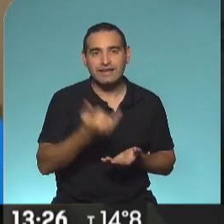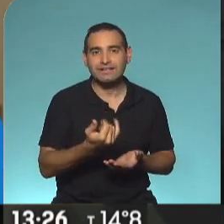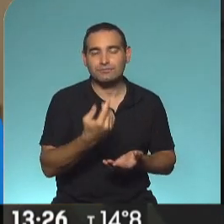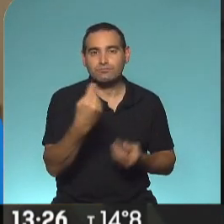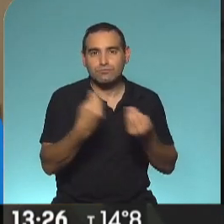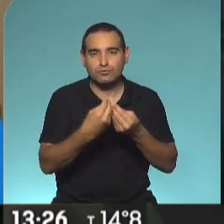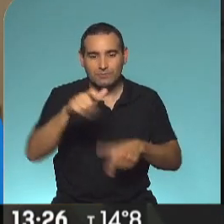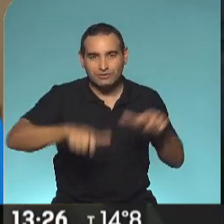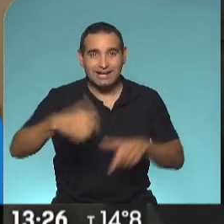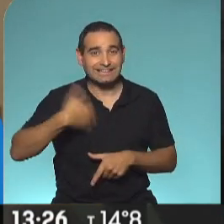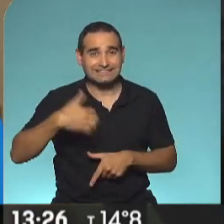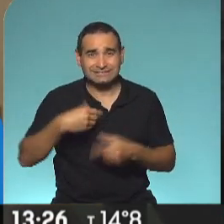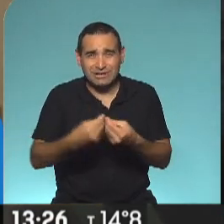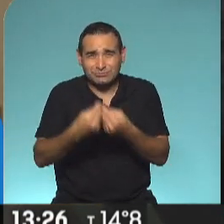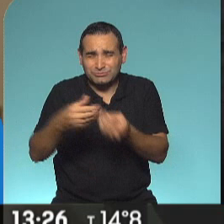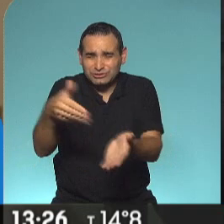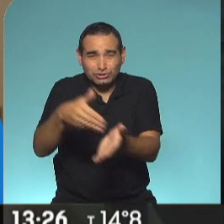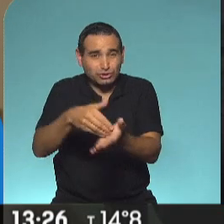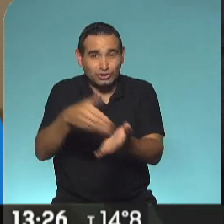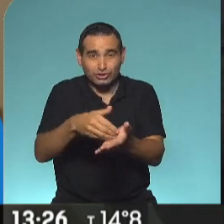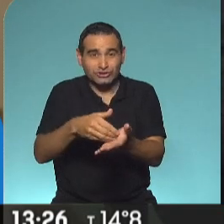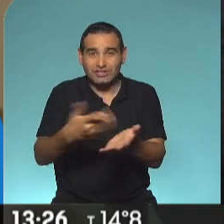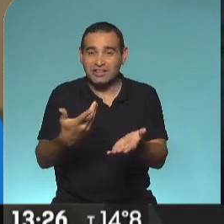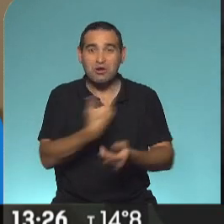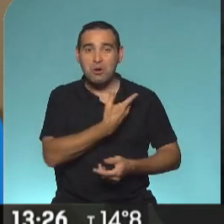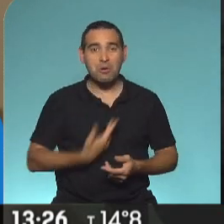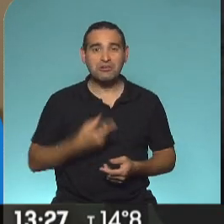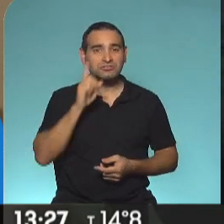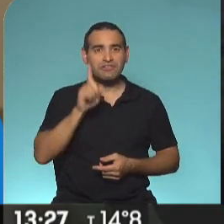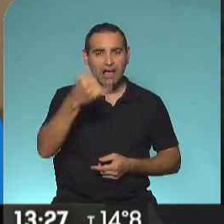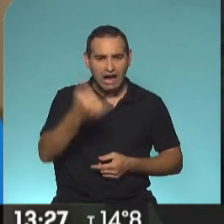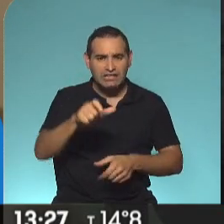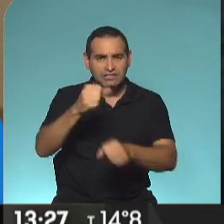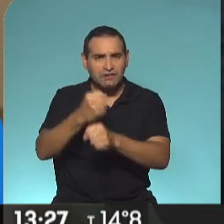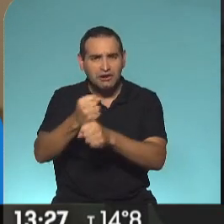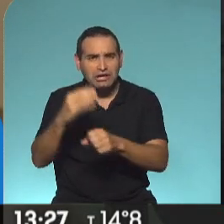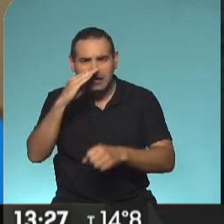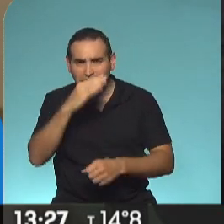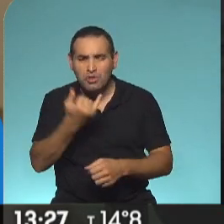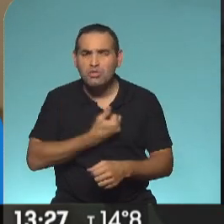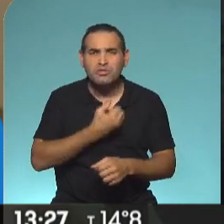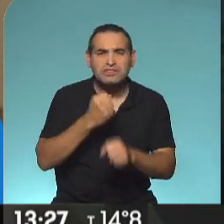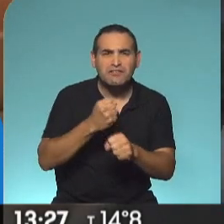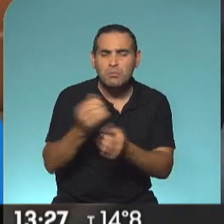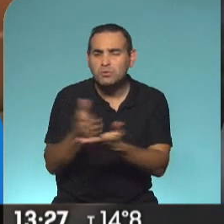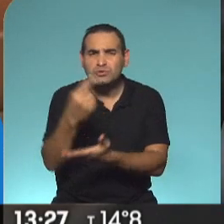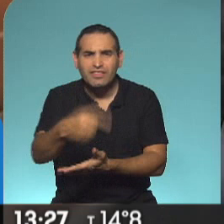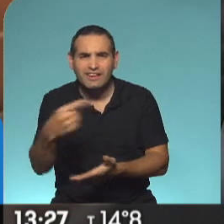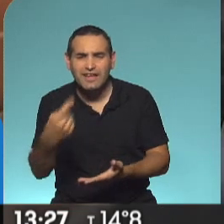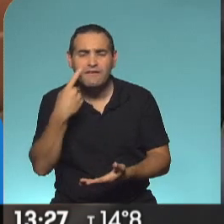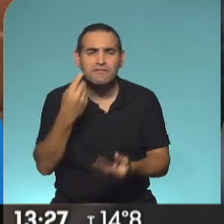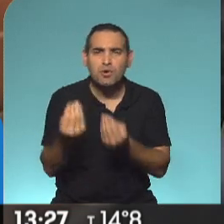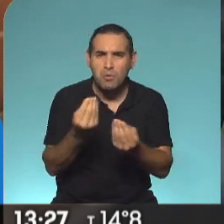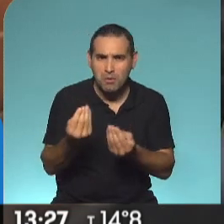argentinos que la Argentina como Estado no sabía qué hacían, dónde estaban, qué producían, cómo